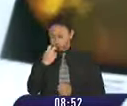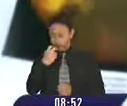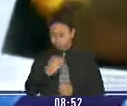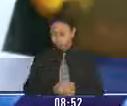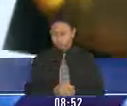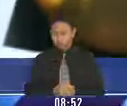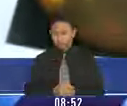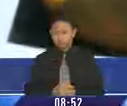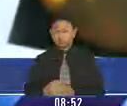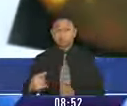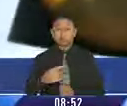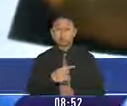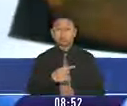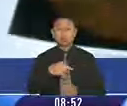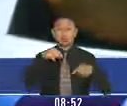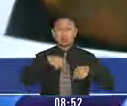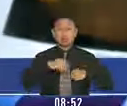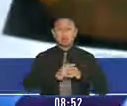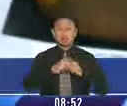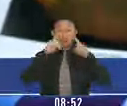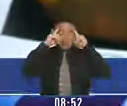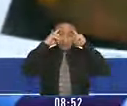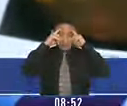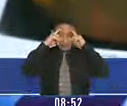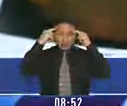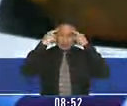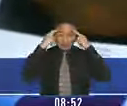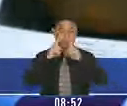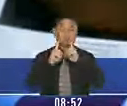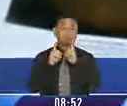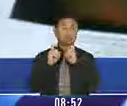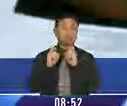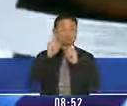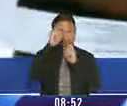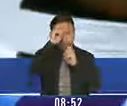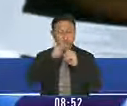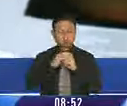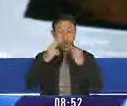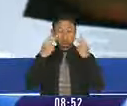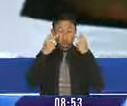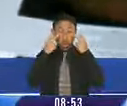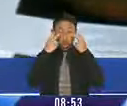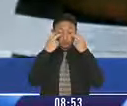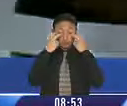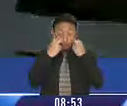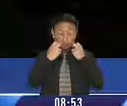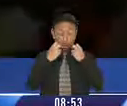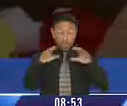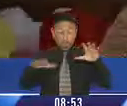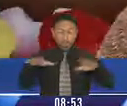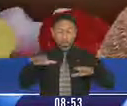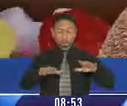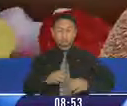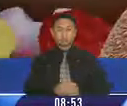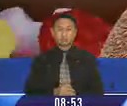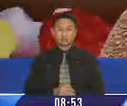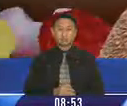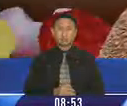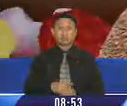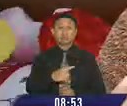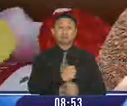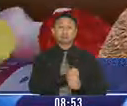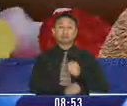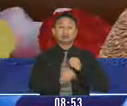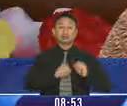El retinoblastoma, un tumor maligno, afectó de forma irreversible su visión total. Él desde que él nació